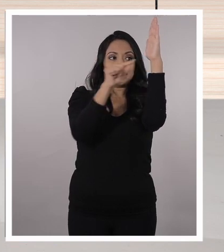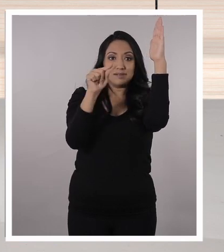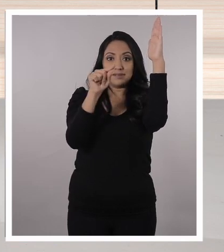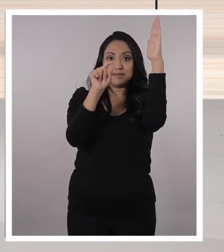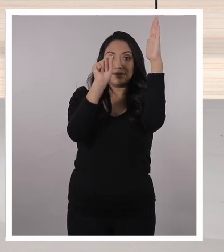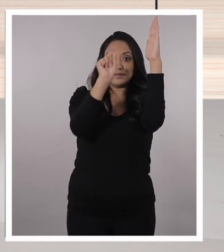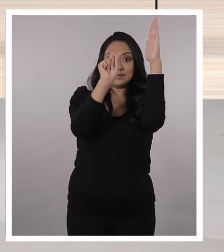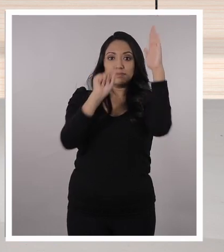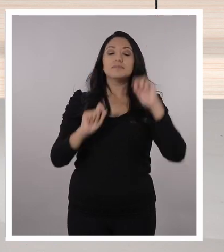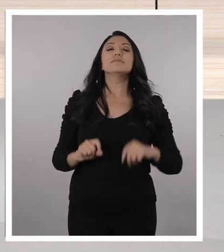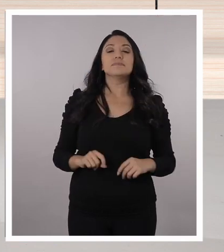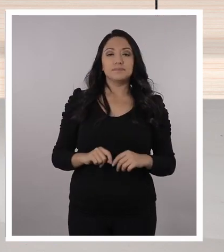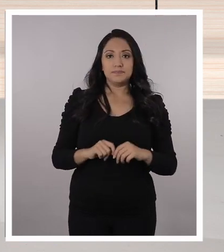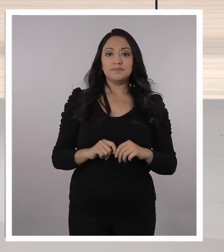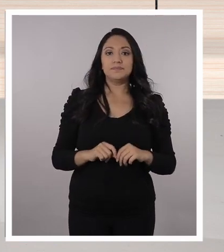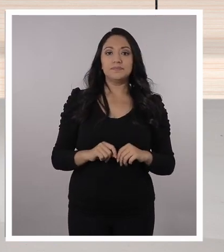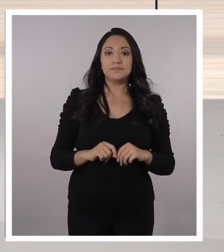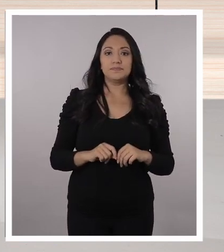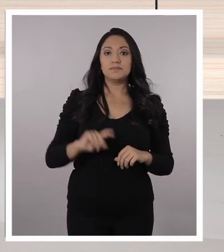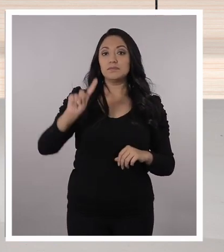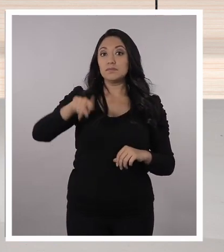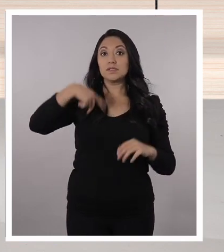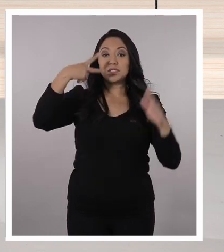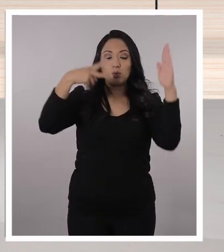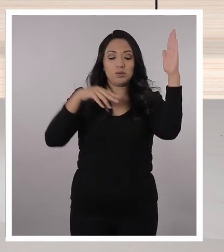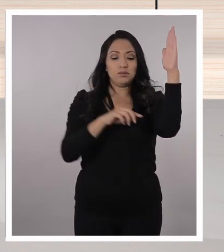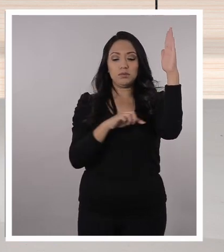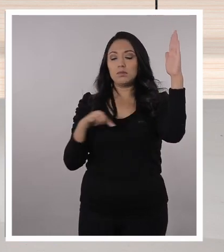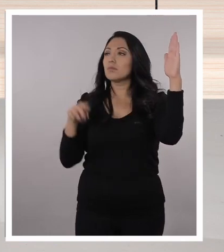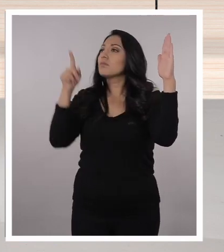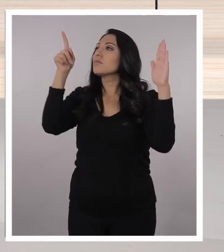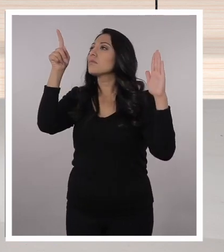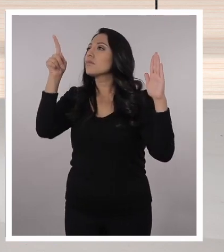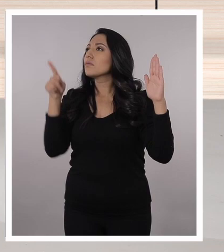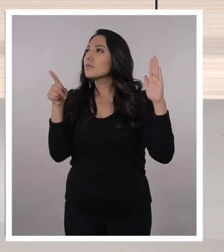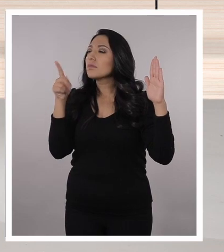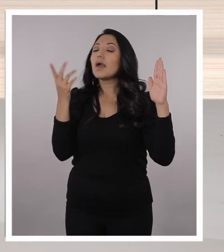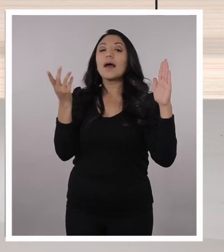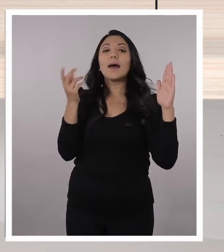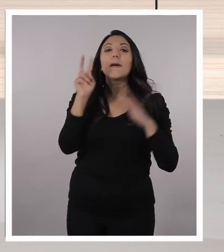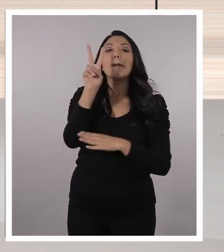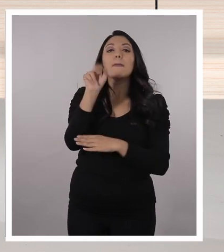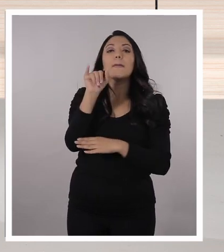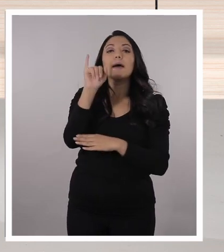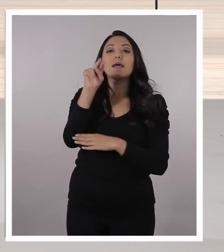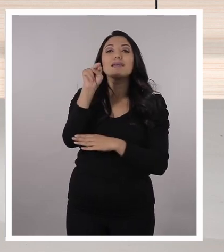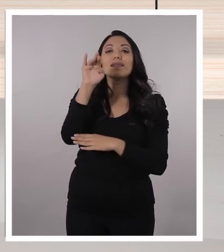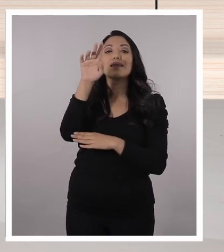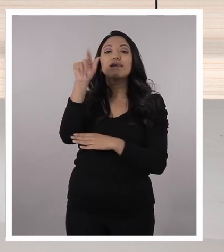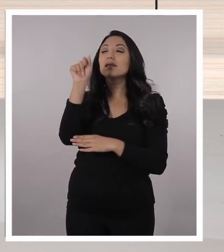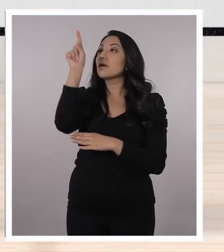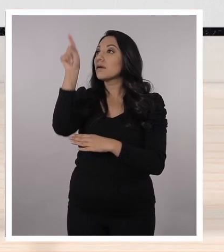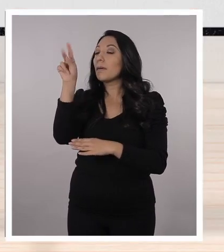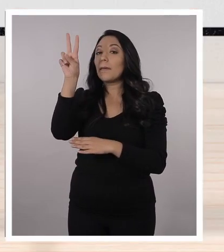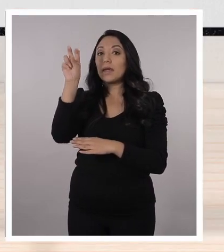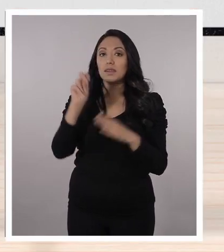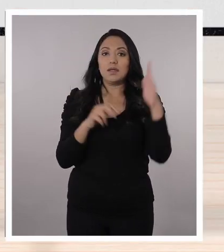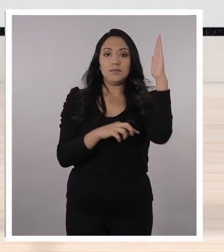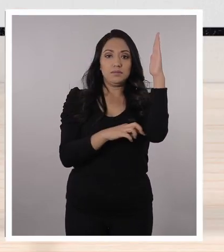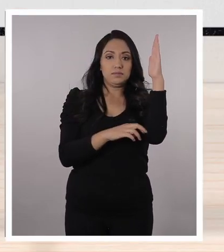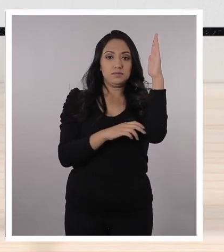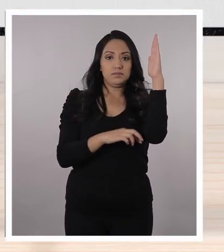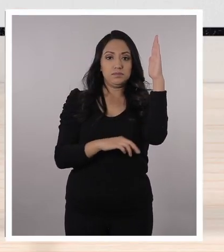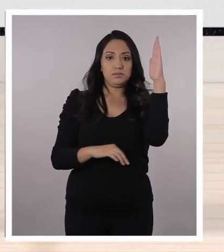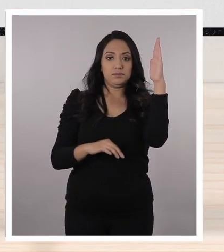Y ahí tenemos nuestra primera barrita. La segunda sería con la categoría de vainilla, ¿no es cierto?, que va hasta el